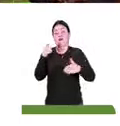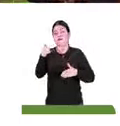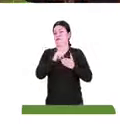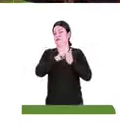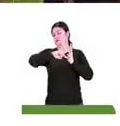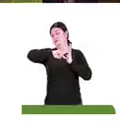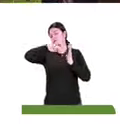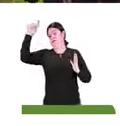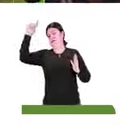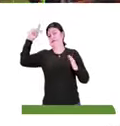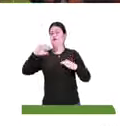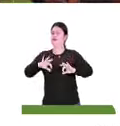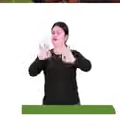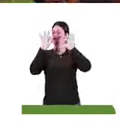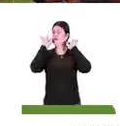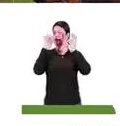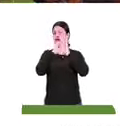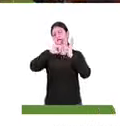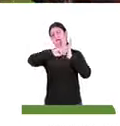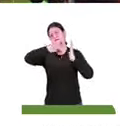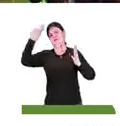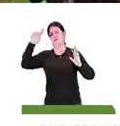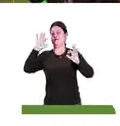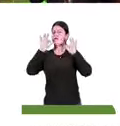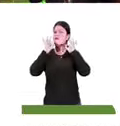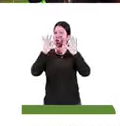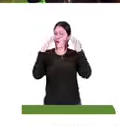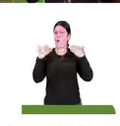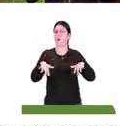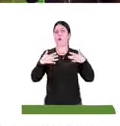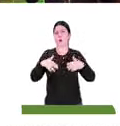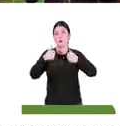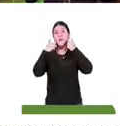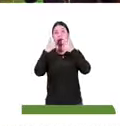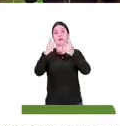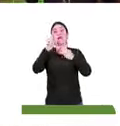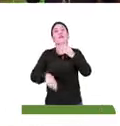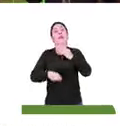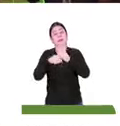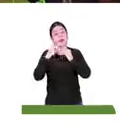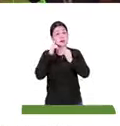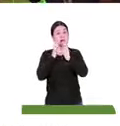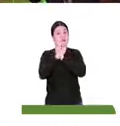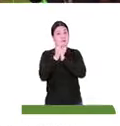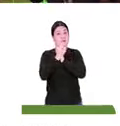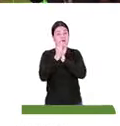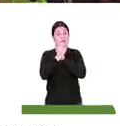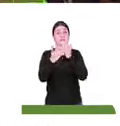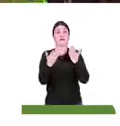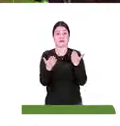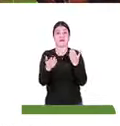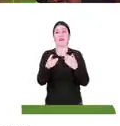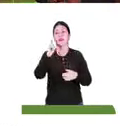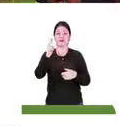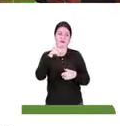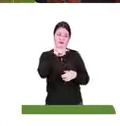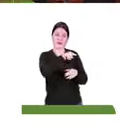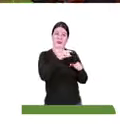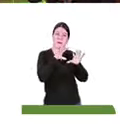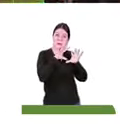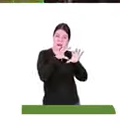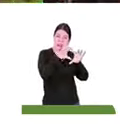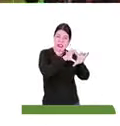alguna manera ya vienen operando en la ciudad, pero además lo más importante es que como vamos a reemplazar de alguna